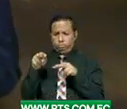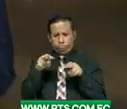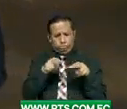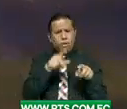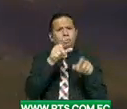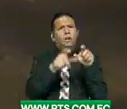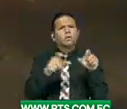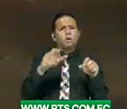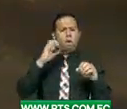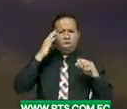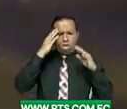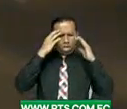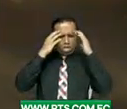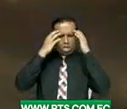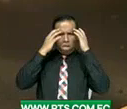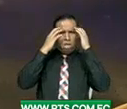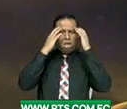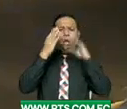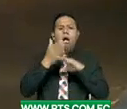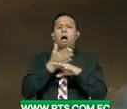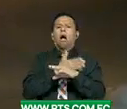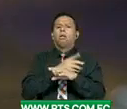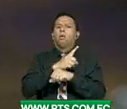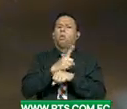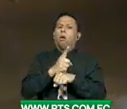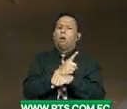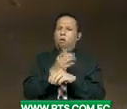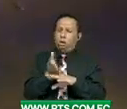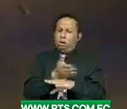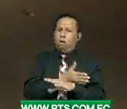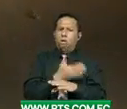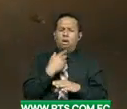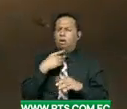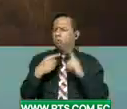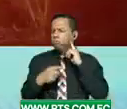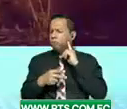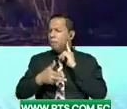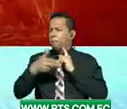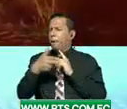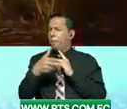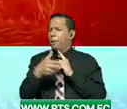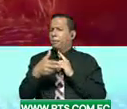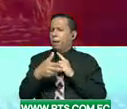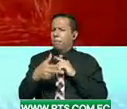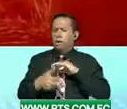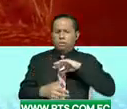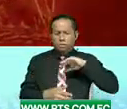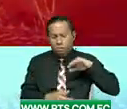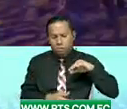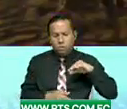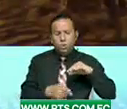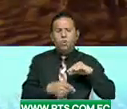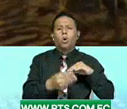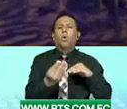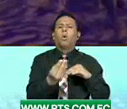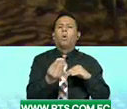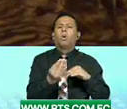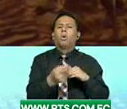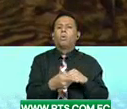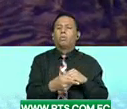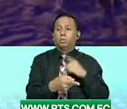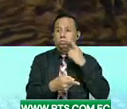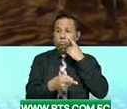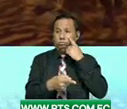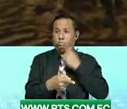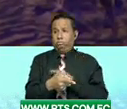hace aproximadamente una hora escuchar varias detonaciones y salir de sus viviendas y encontrar el cadáver de un joven, quien ustedes